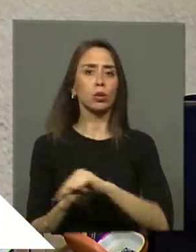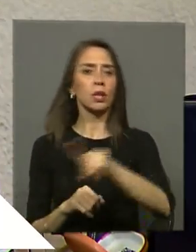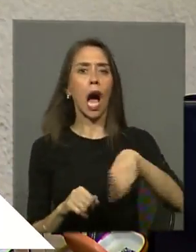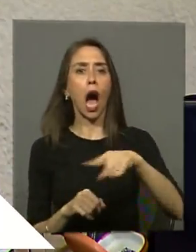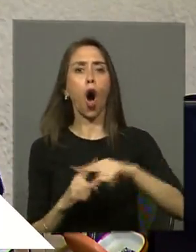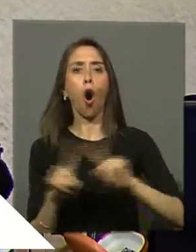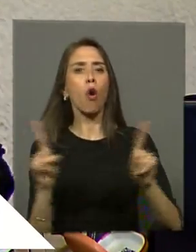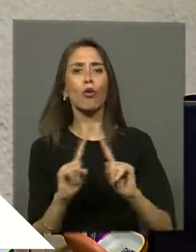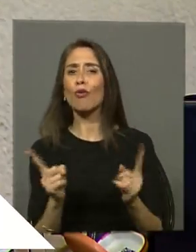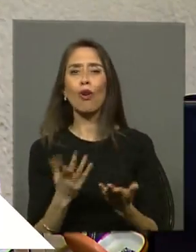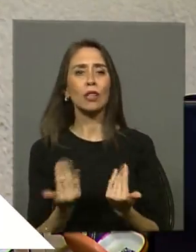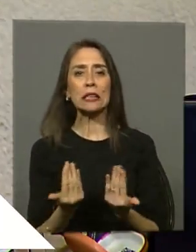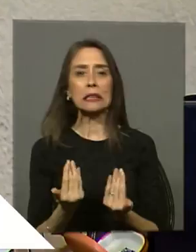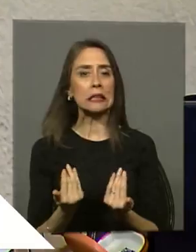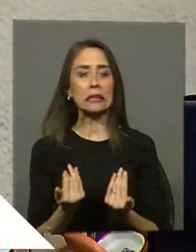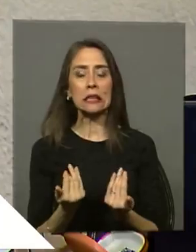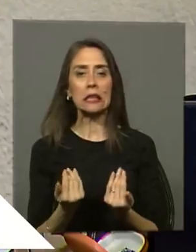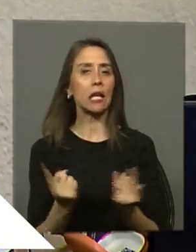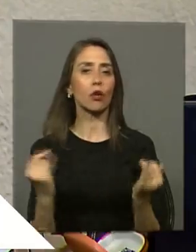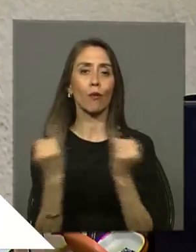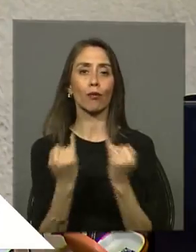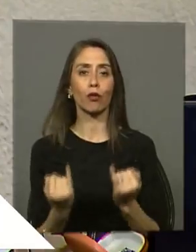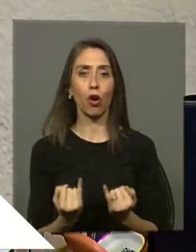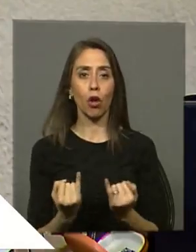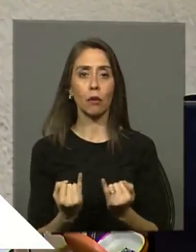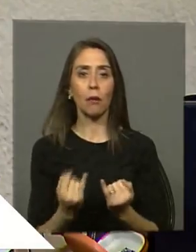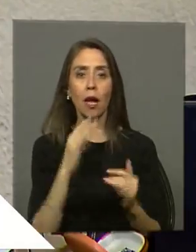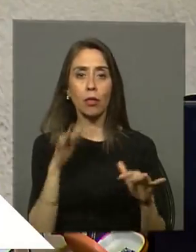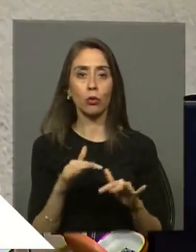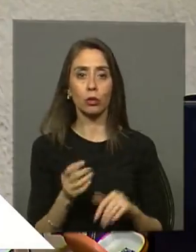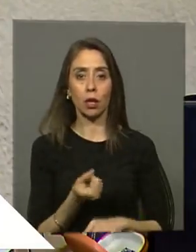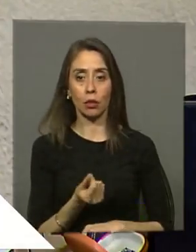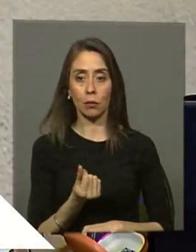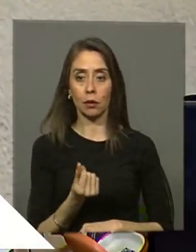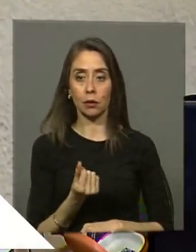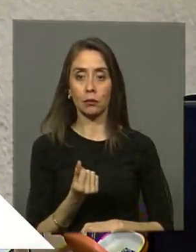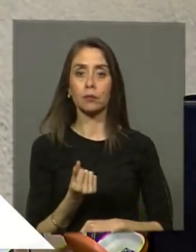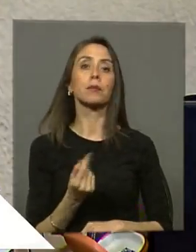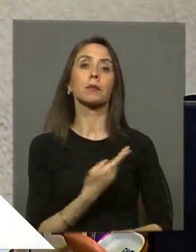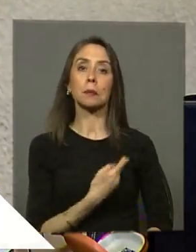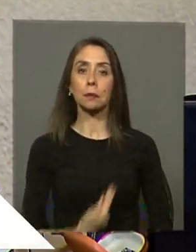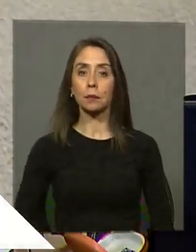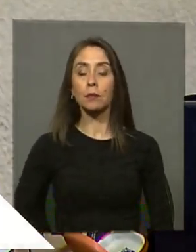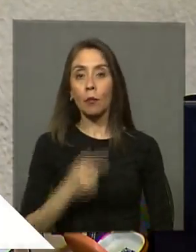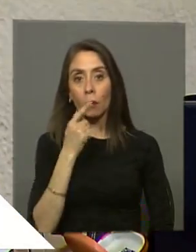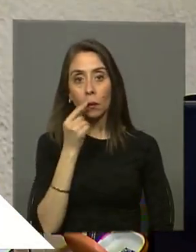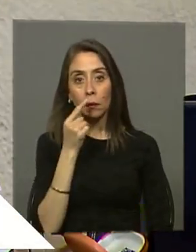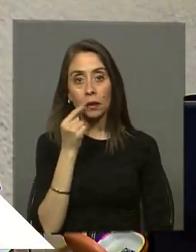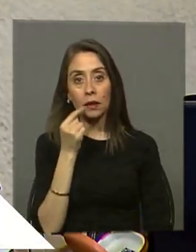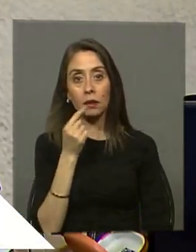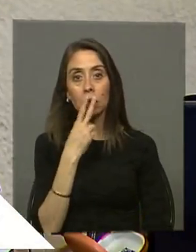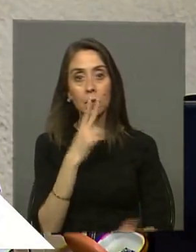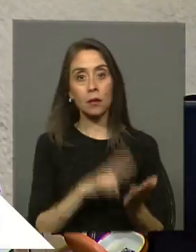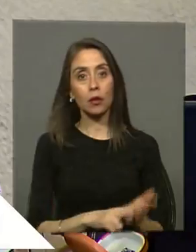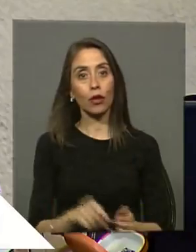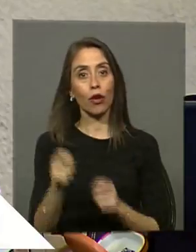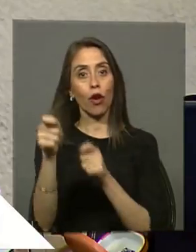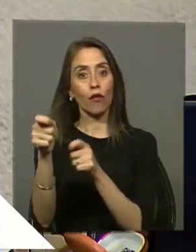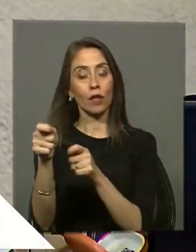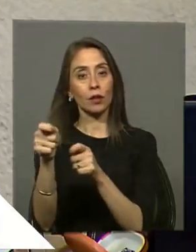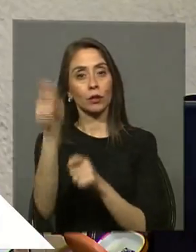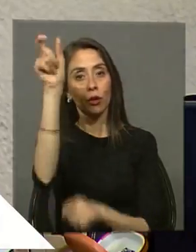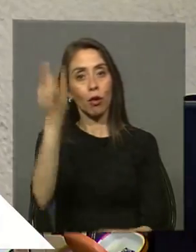no lo necesitan no es la forma ¿no es cierto? de utilizar estos recursos por eso Presidente oficial al